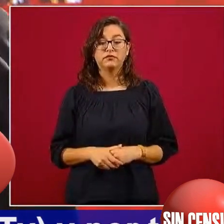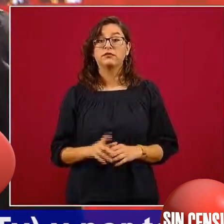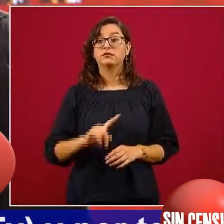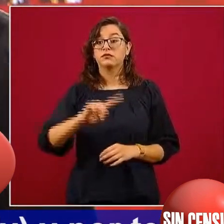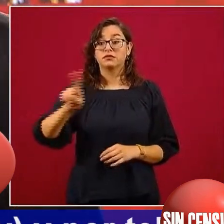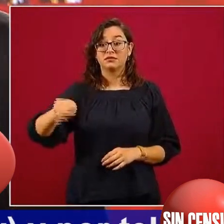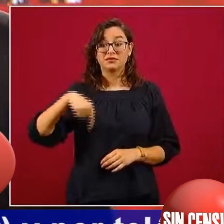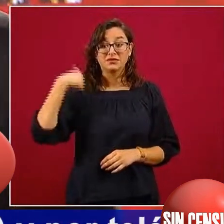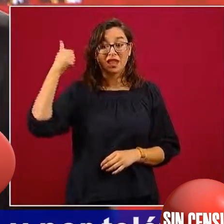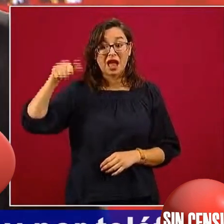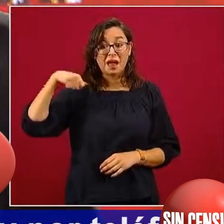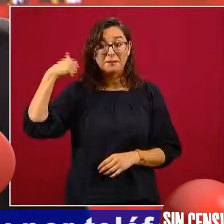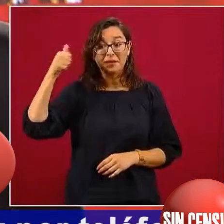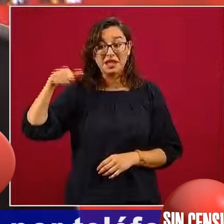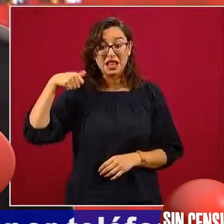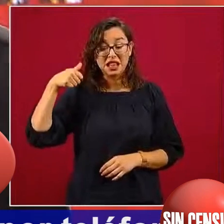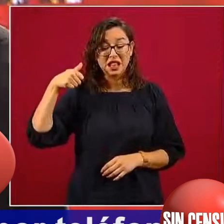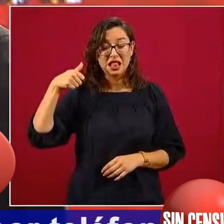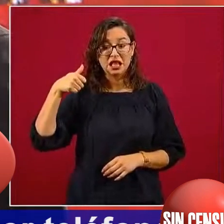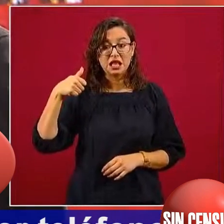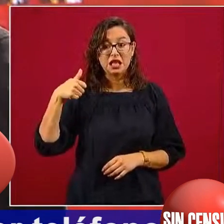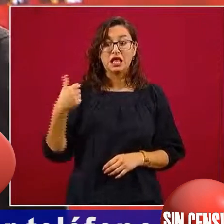abril menos